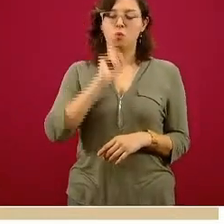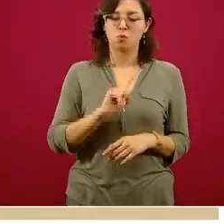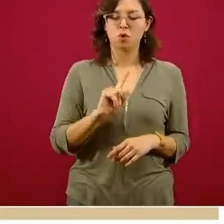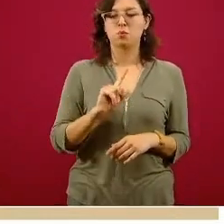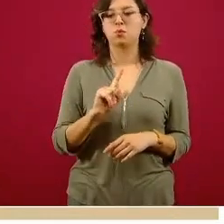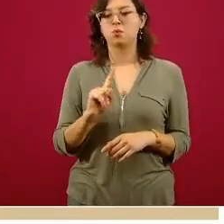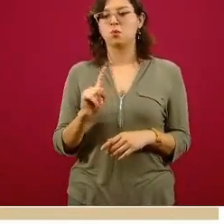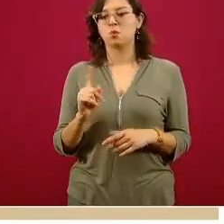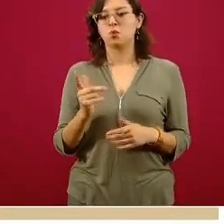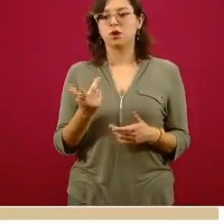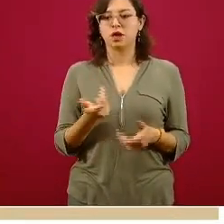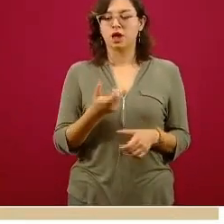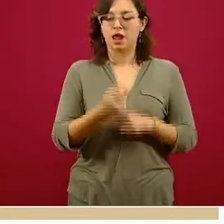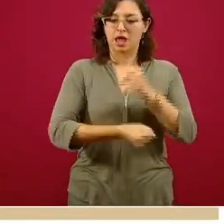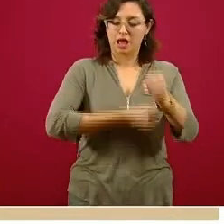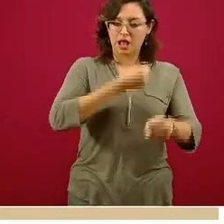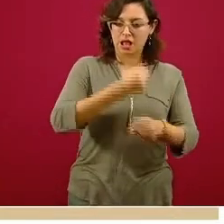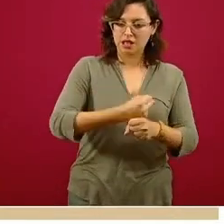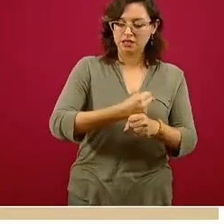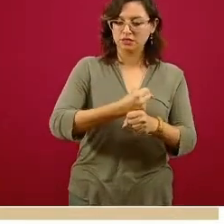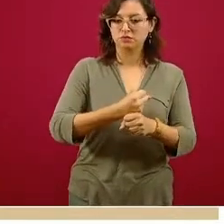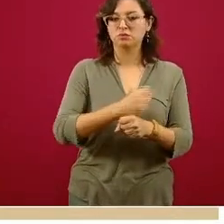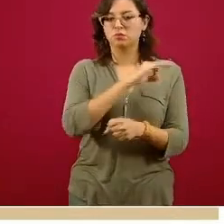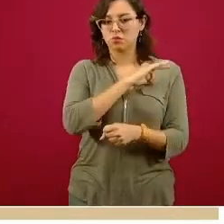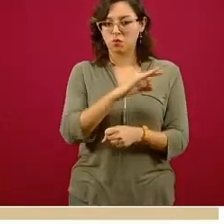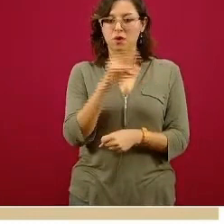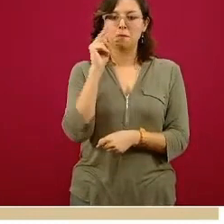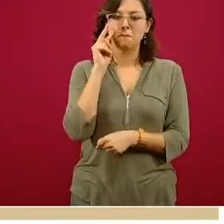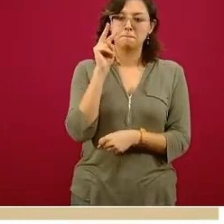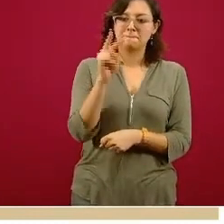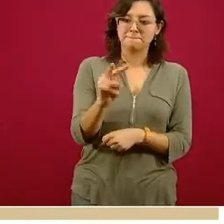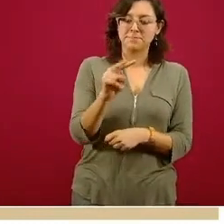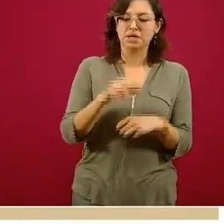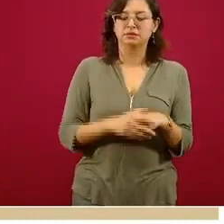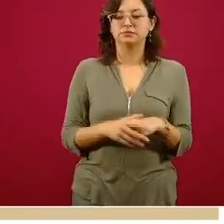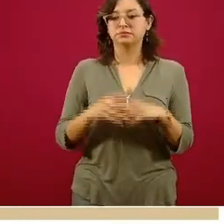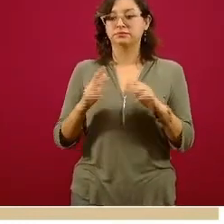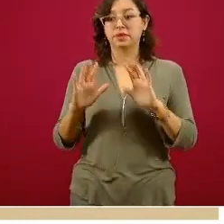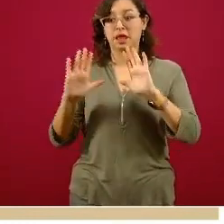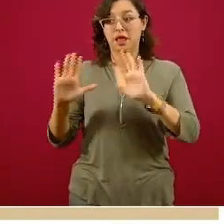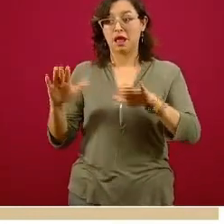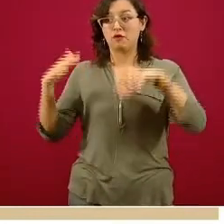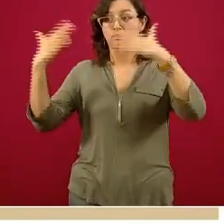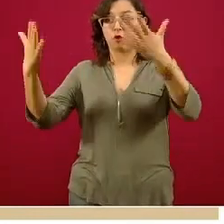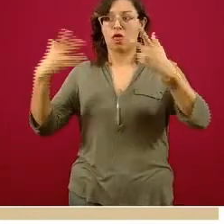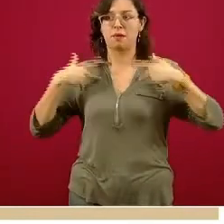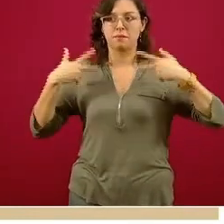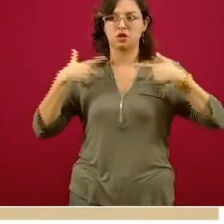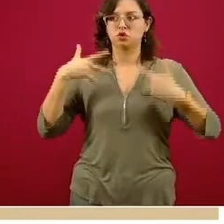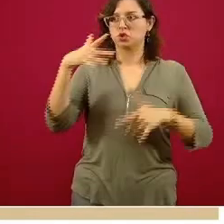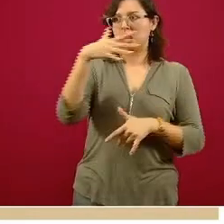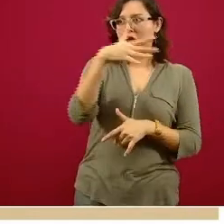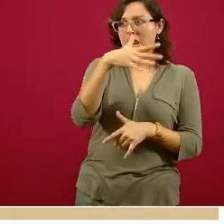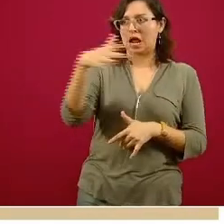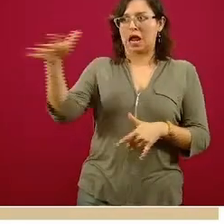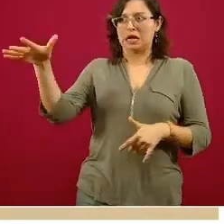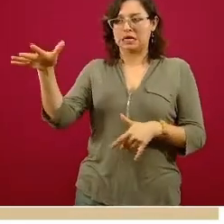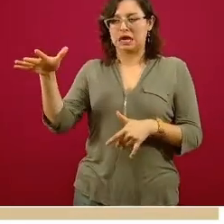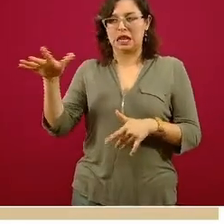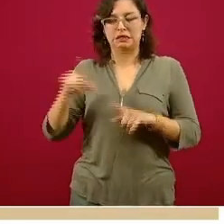edad y sexo. En este caso, a diferencia de la población general, y ya lo veníamos viendo en semanas previas,